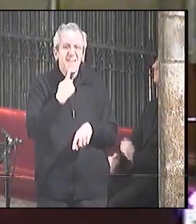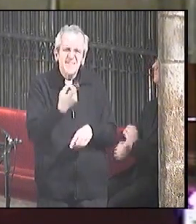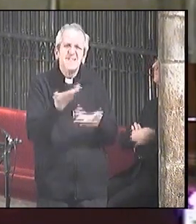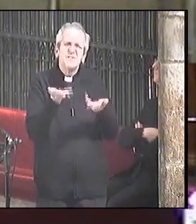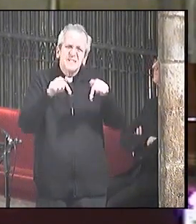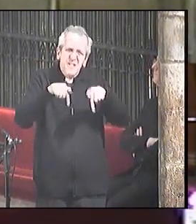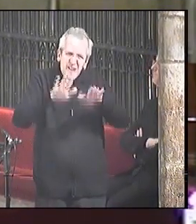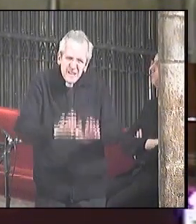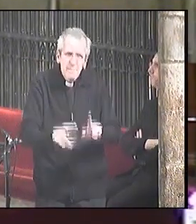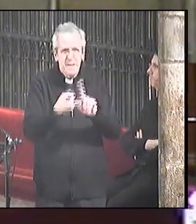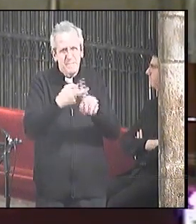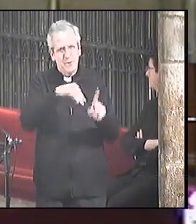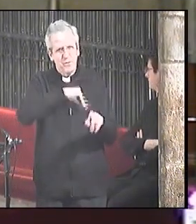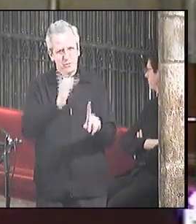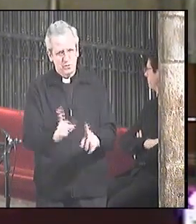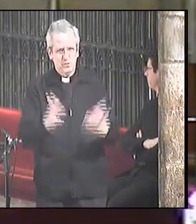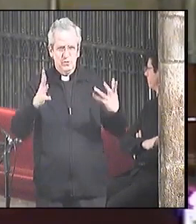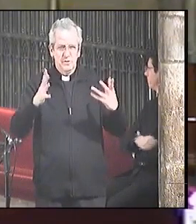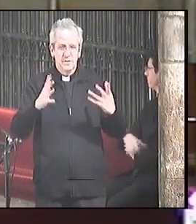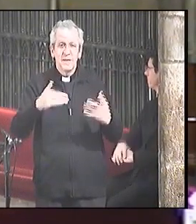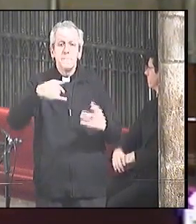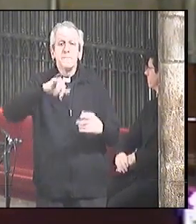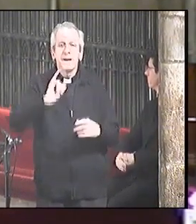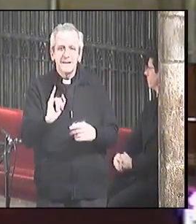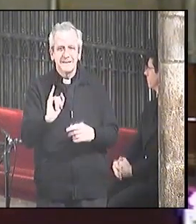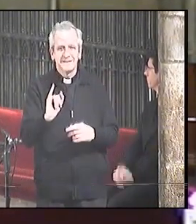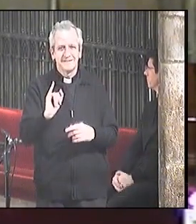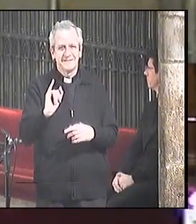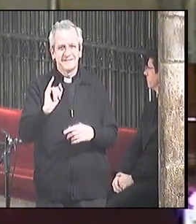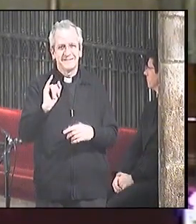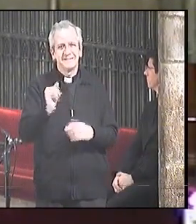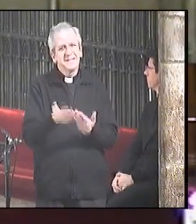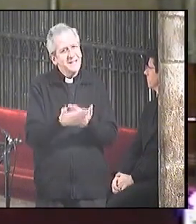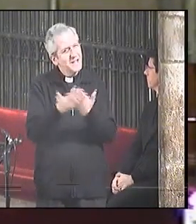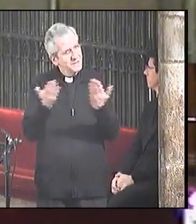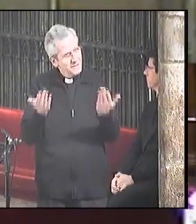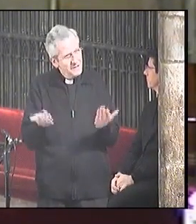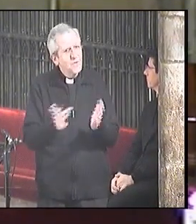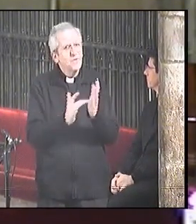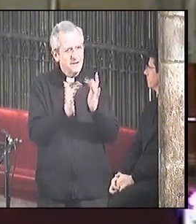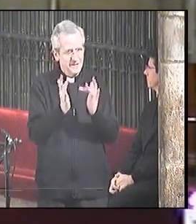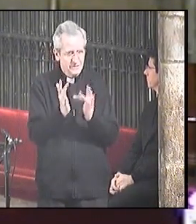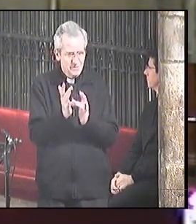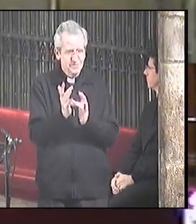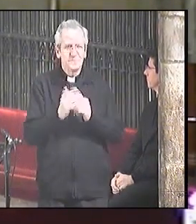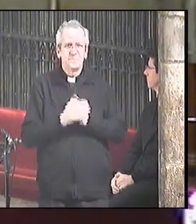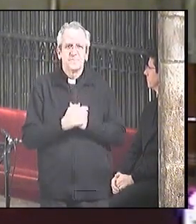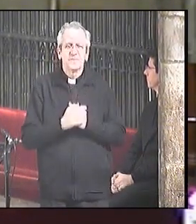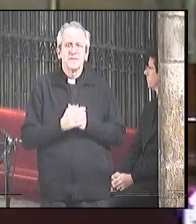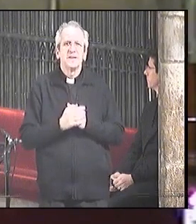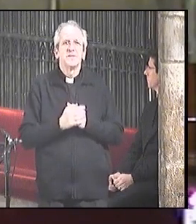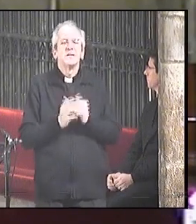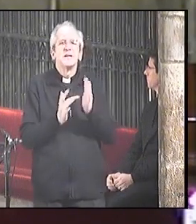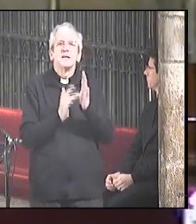hubieras estado aquí. Y María tiene que aprender también a confiar en Jesús. Y confía en Él.